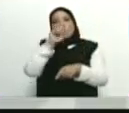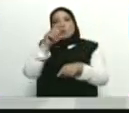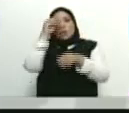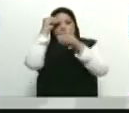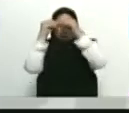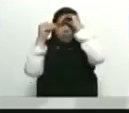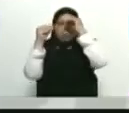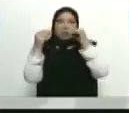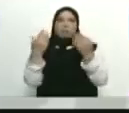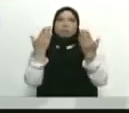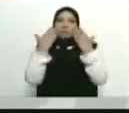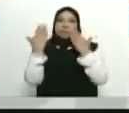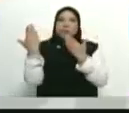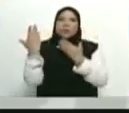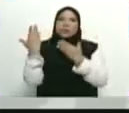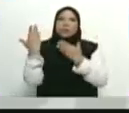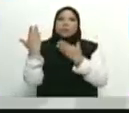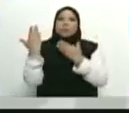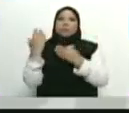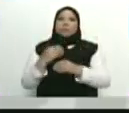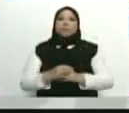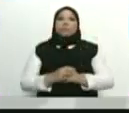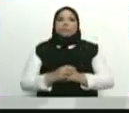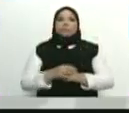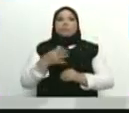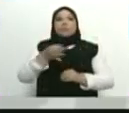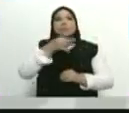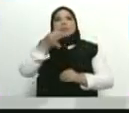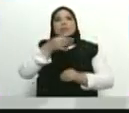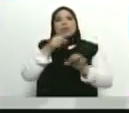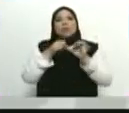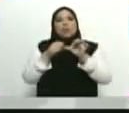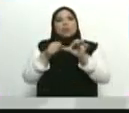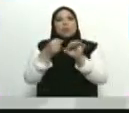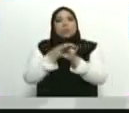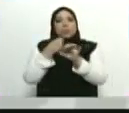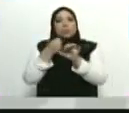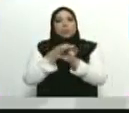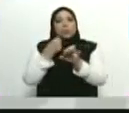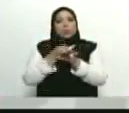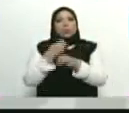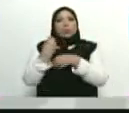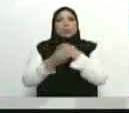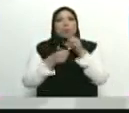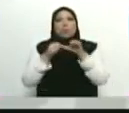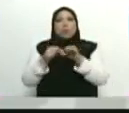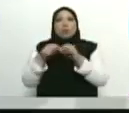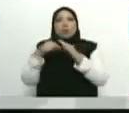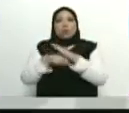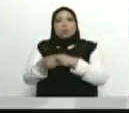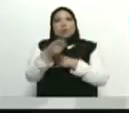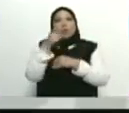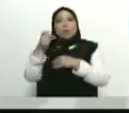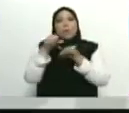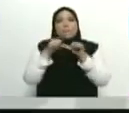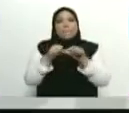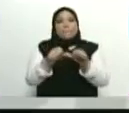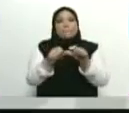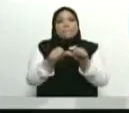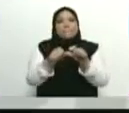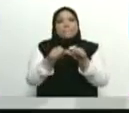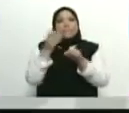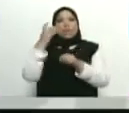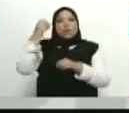esa consigna. ¿Ah? Seguir, seguir, seguir perseverando, que